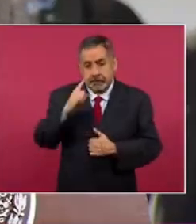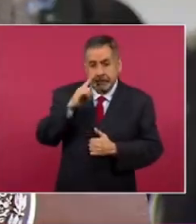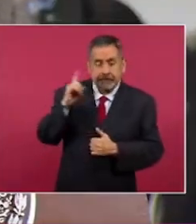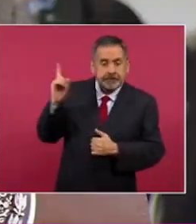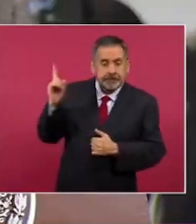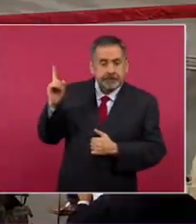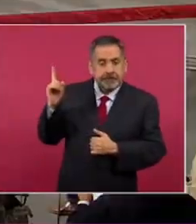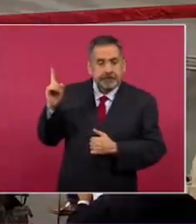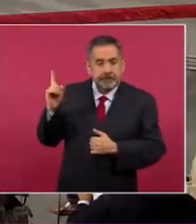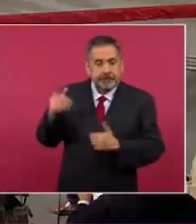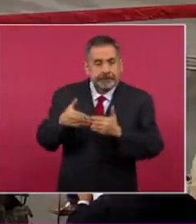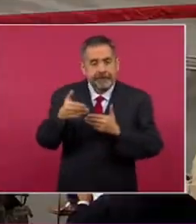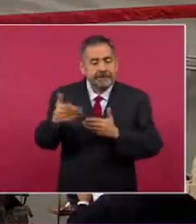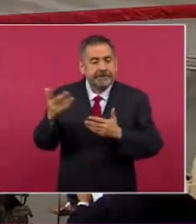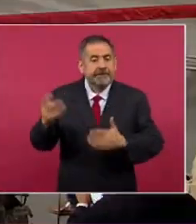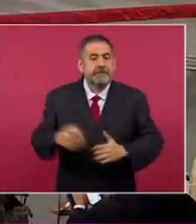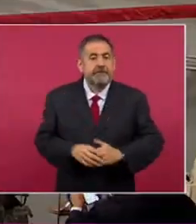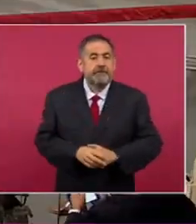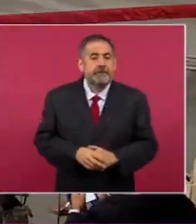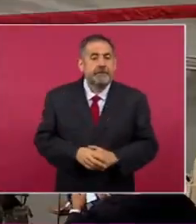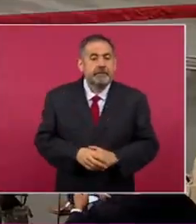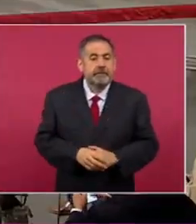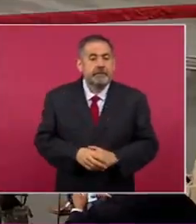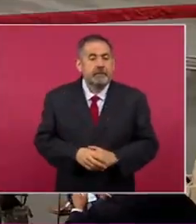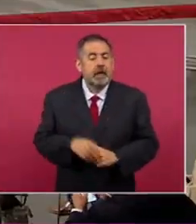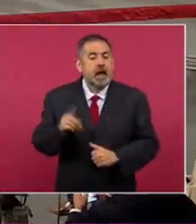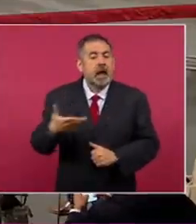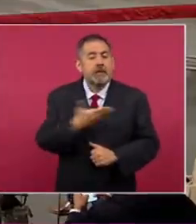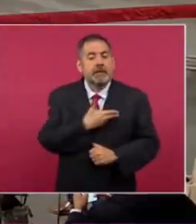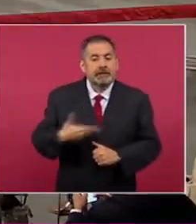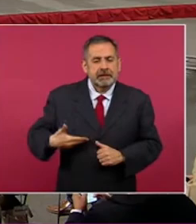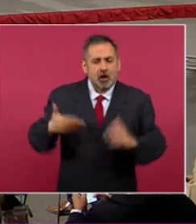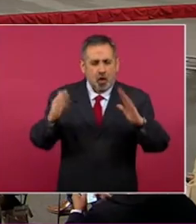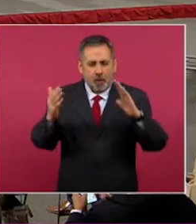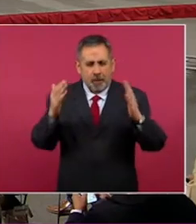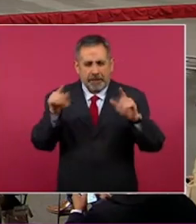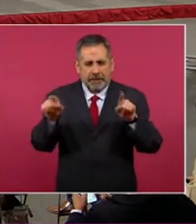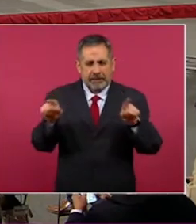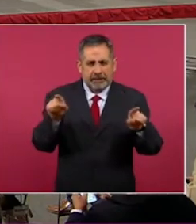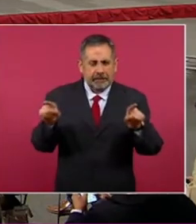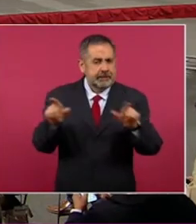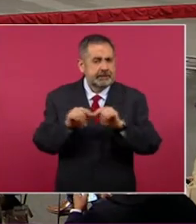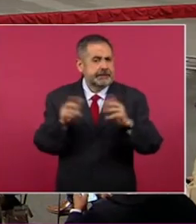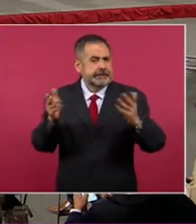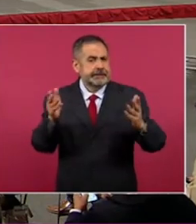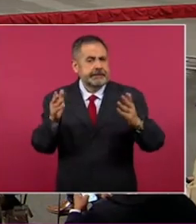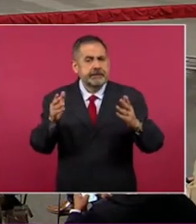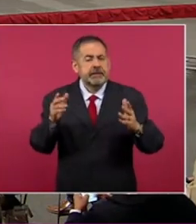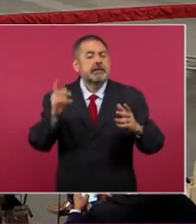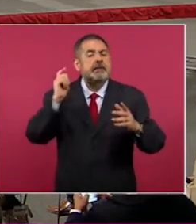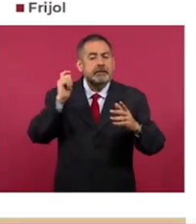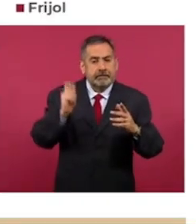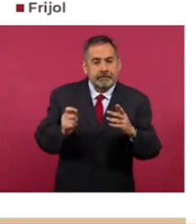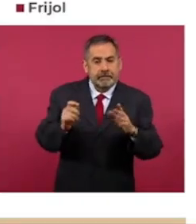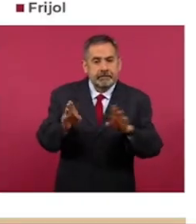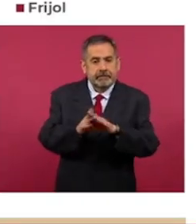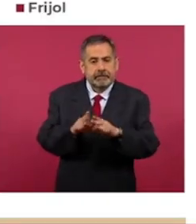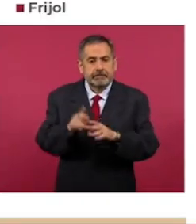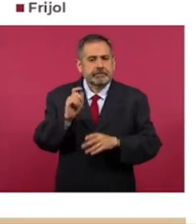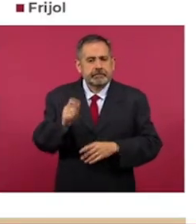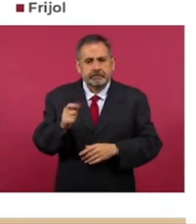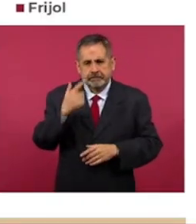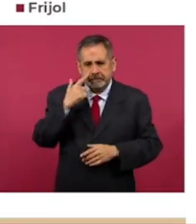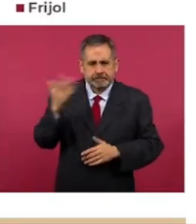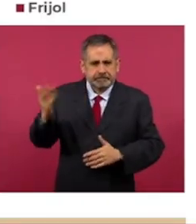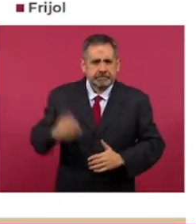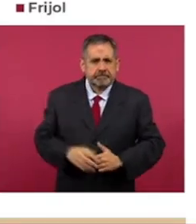ver, adelante, tenemos, presidente, una comparación de lo que ha significado en términos